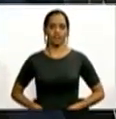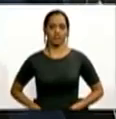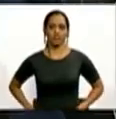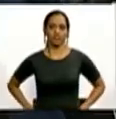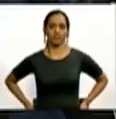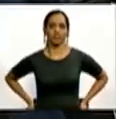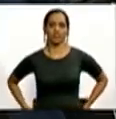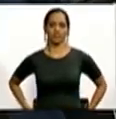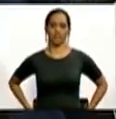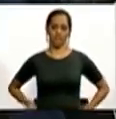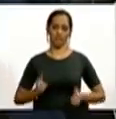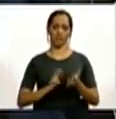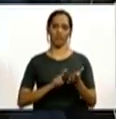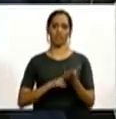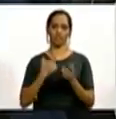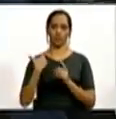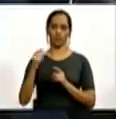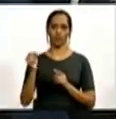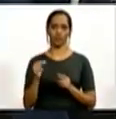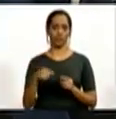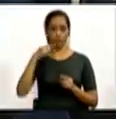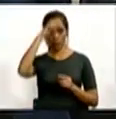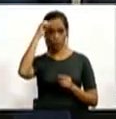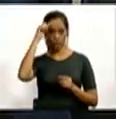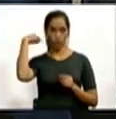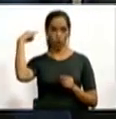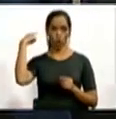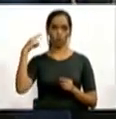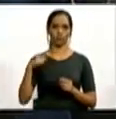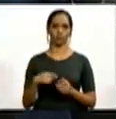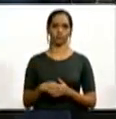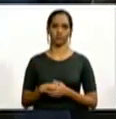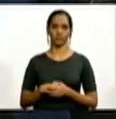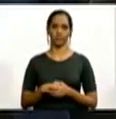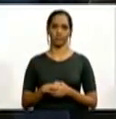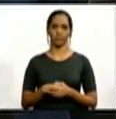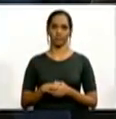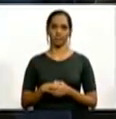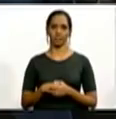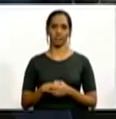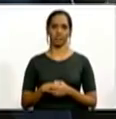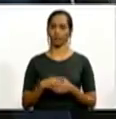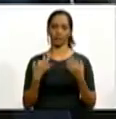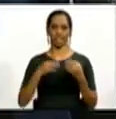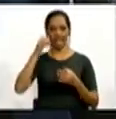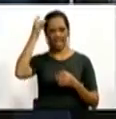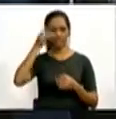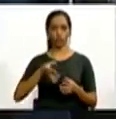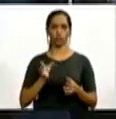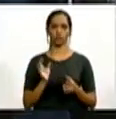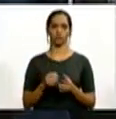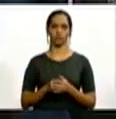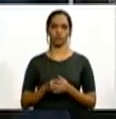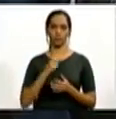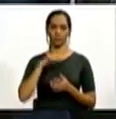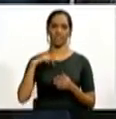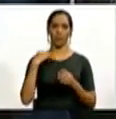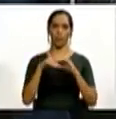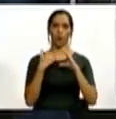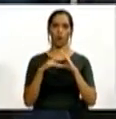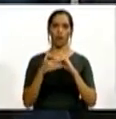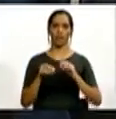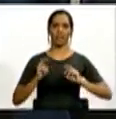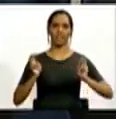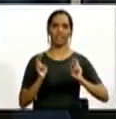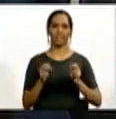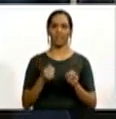sabemos, pues. No es verdad, claro. No se fue. Se fue obstinado, loco. Cesó la usurpación. No, el tipo se ladilló. Incluso tenemos los correos del tema. La